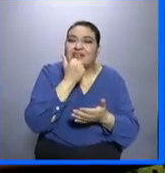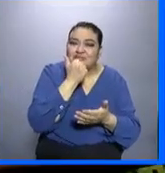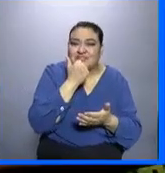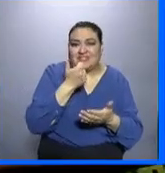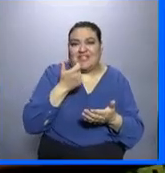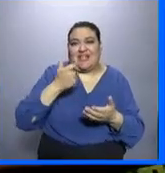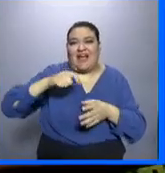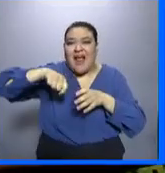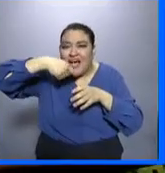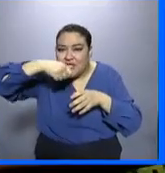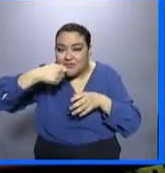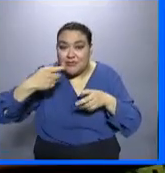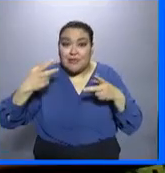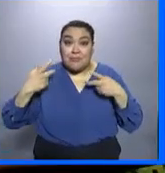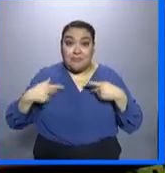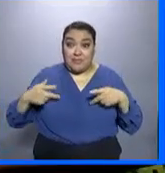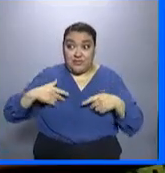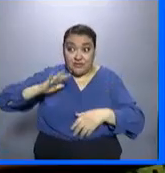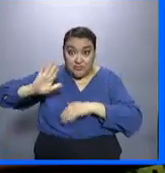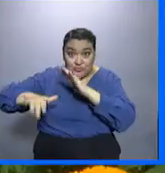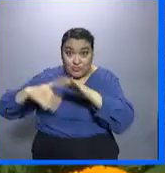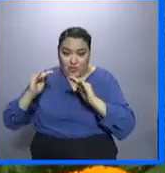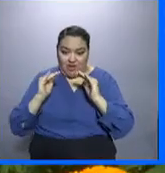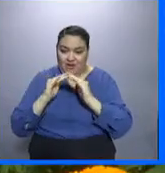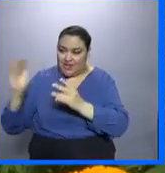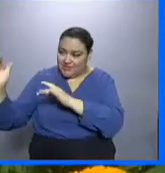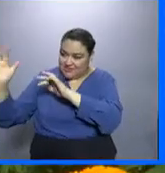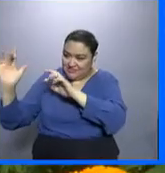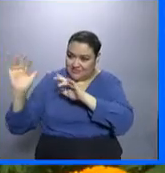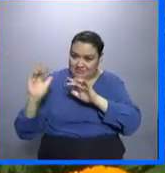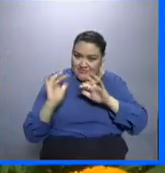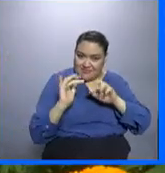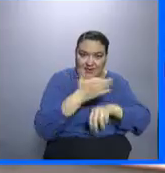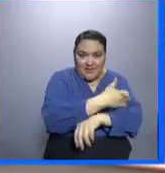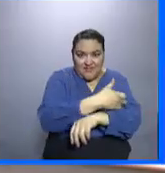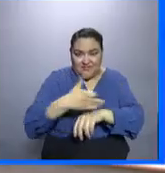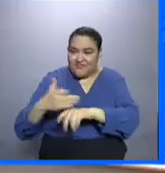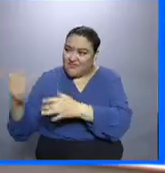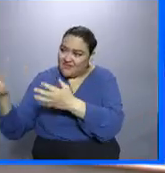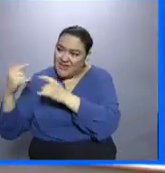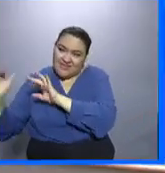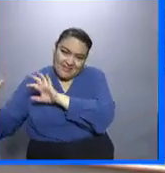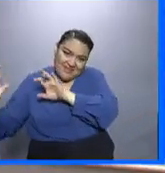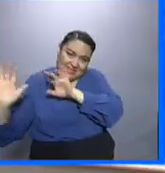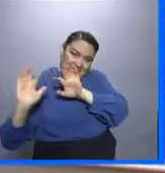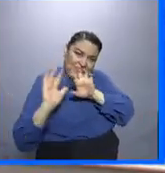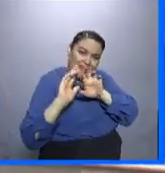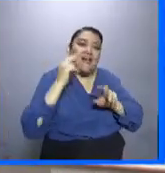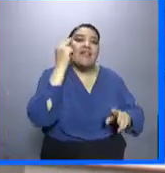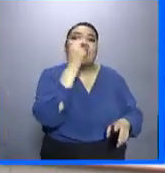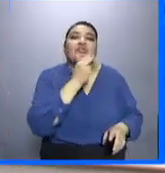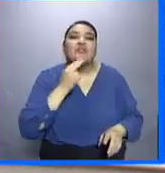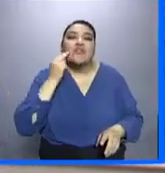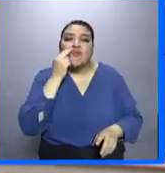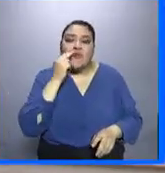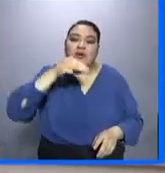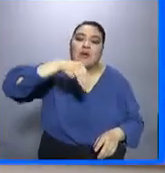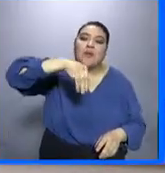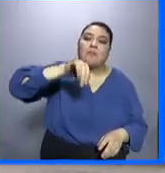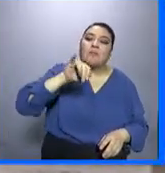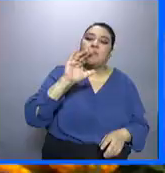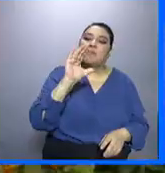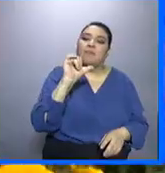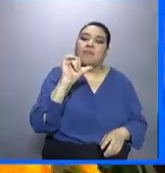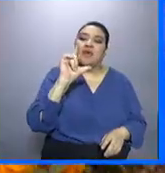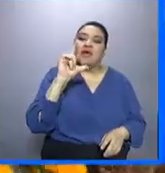nuestro hogar a quienes ya se adelantaron en el camino, nuestros seres queridos, la celebración en náhuatl del